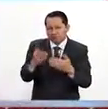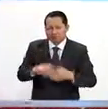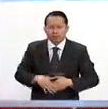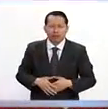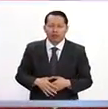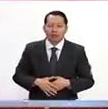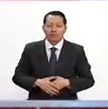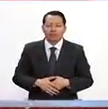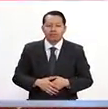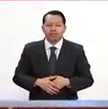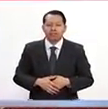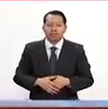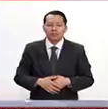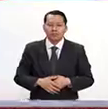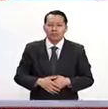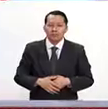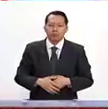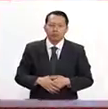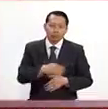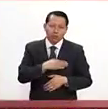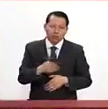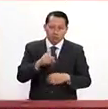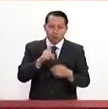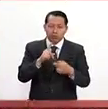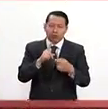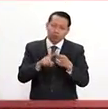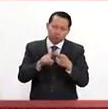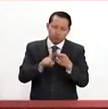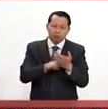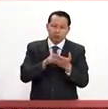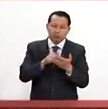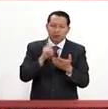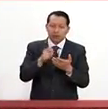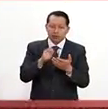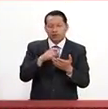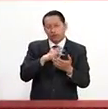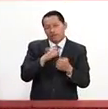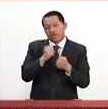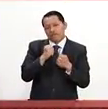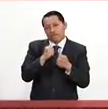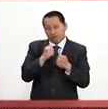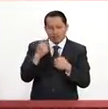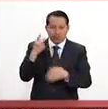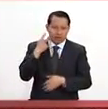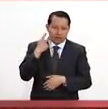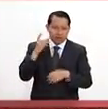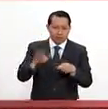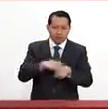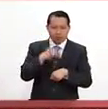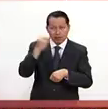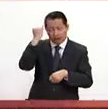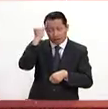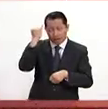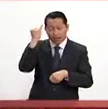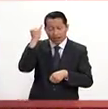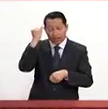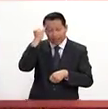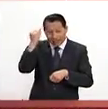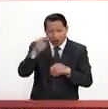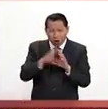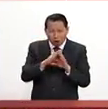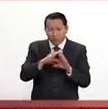Unidos? Bueno, en primer lugar, evidentemente, sería un escándalo político. La idea de que un candidato presidencial